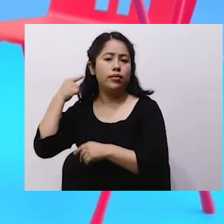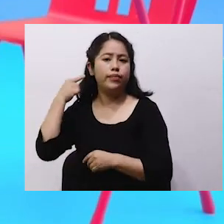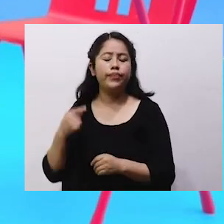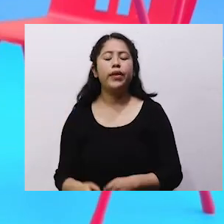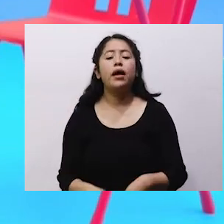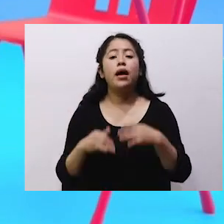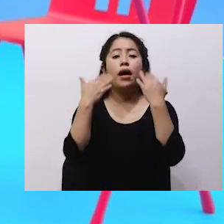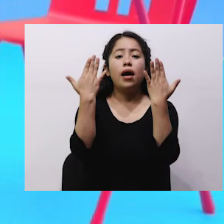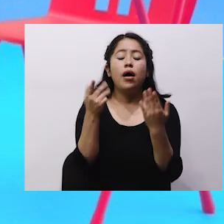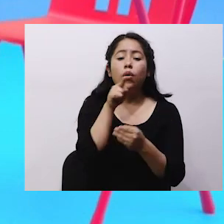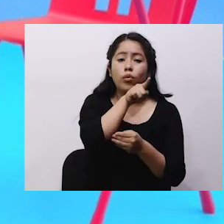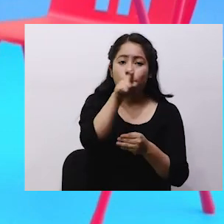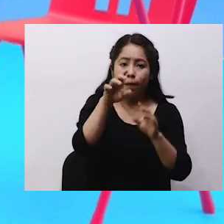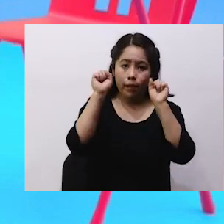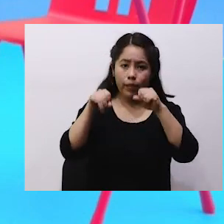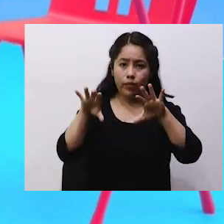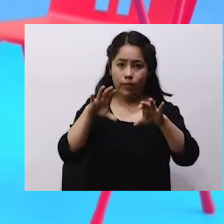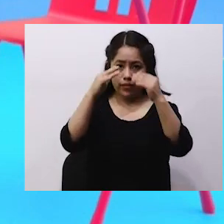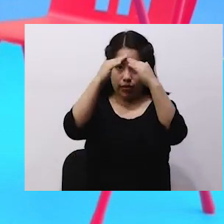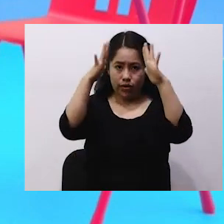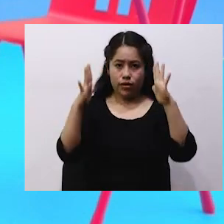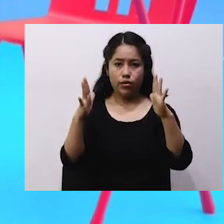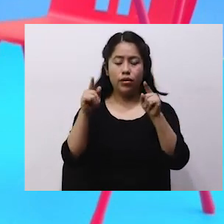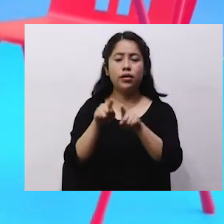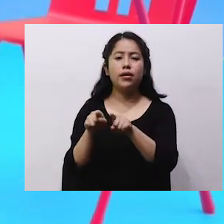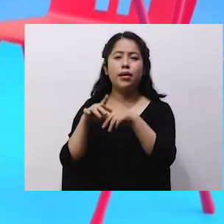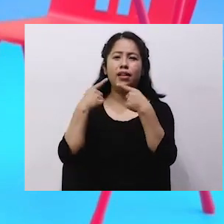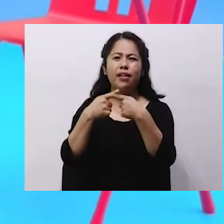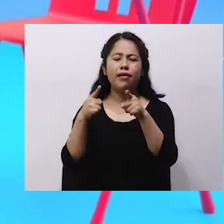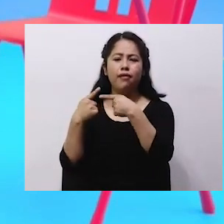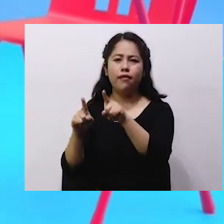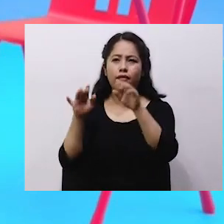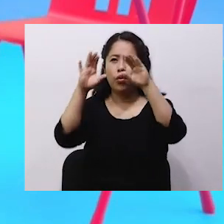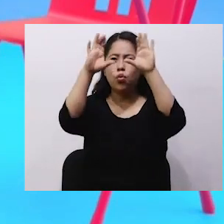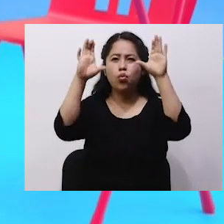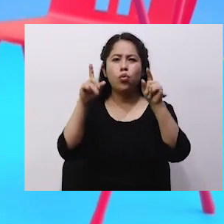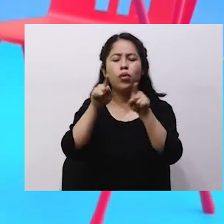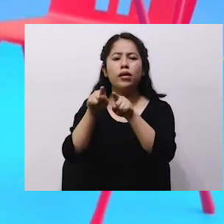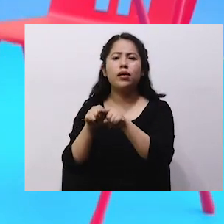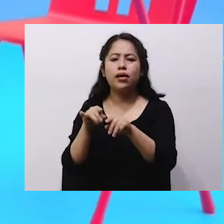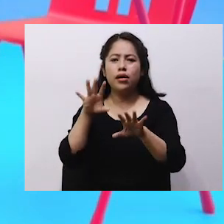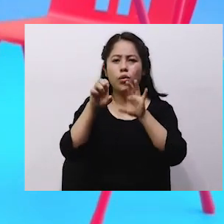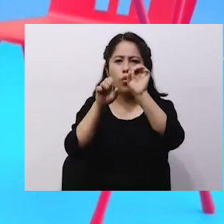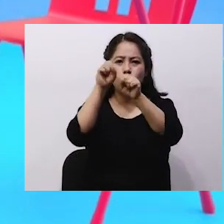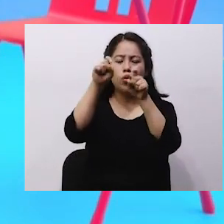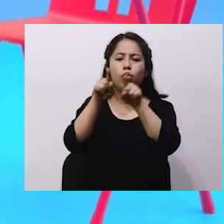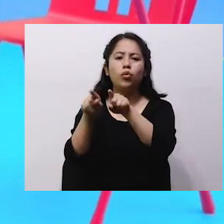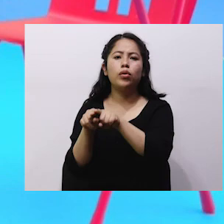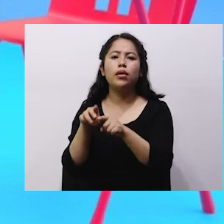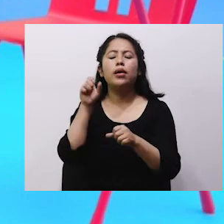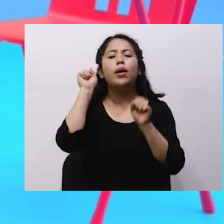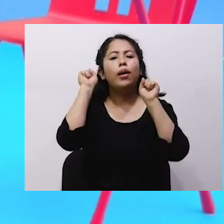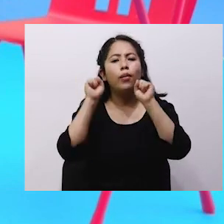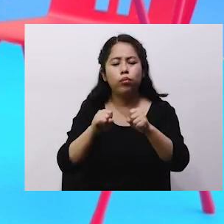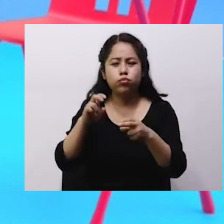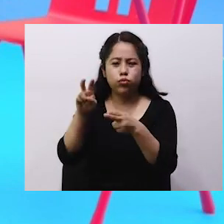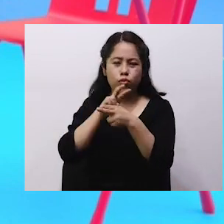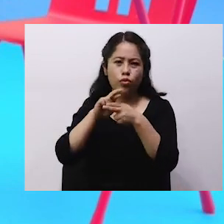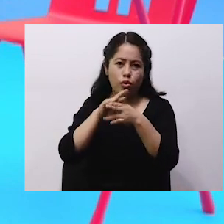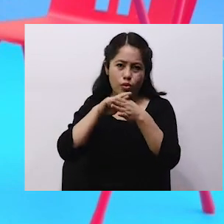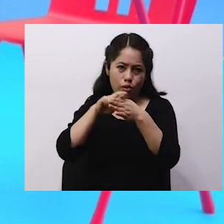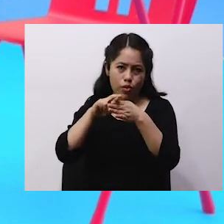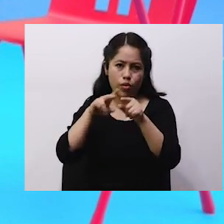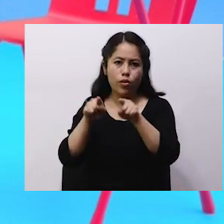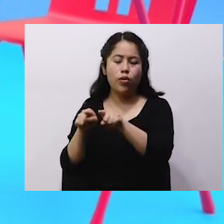sus hogares mapas conceptuales, esquemas didácticos para reflejar su conocimiento